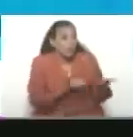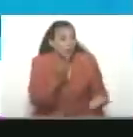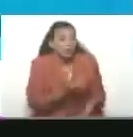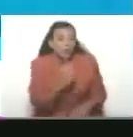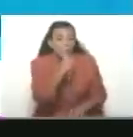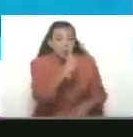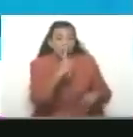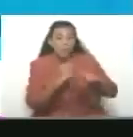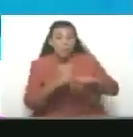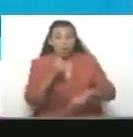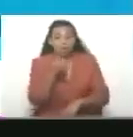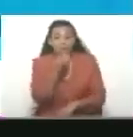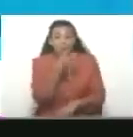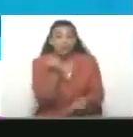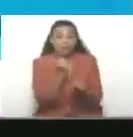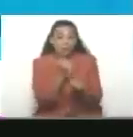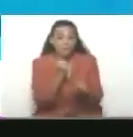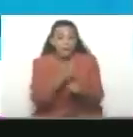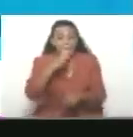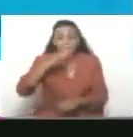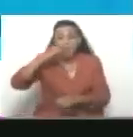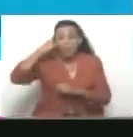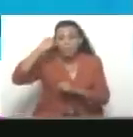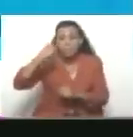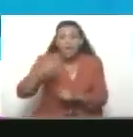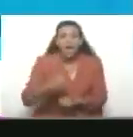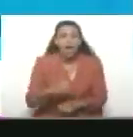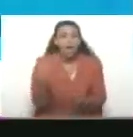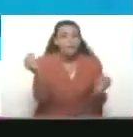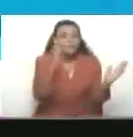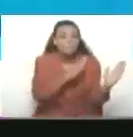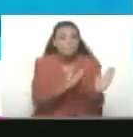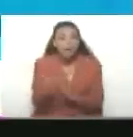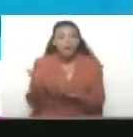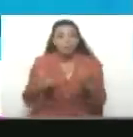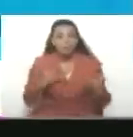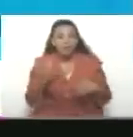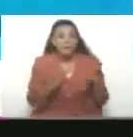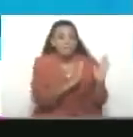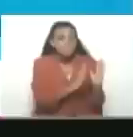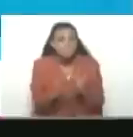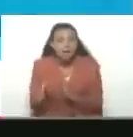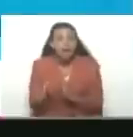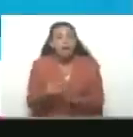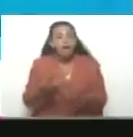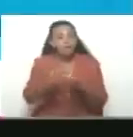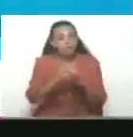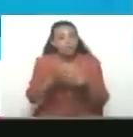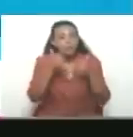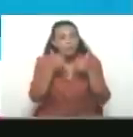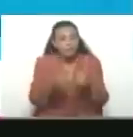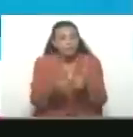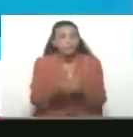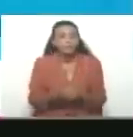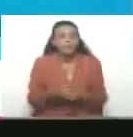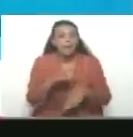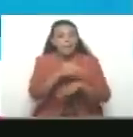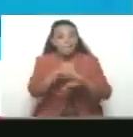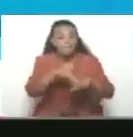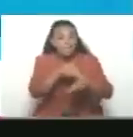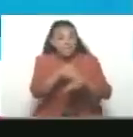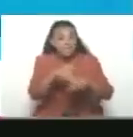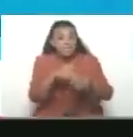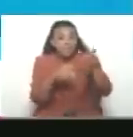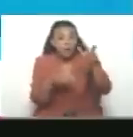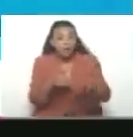10 el buen gobierno con maduro más todos los planes que tenemos ves para que las cosas funcionen aquí yo tengo a la ministra